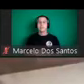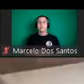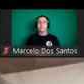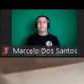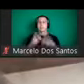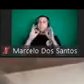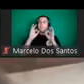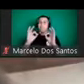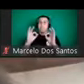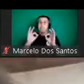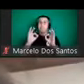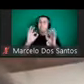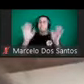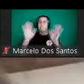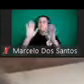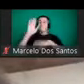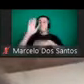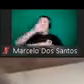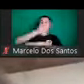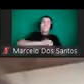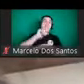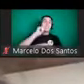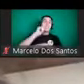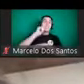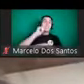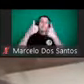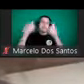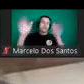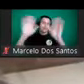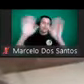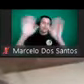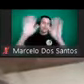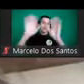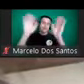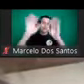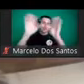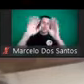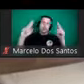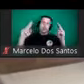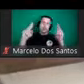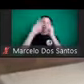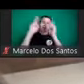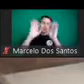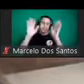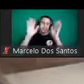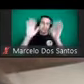depende de cada grupo, que tengan muy buenas tardes. Nos vemos en la próxima.